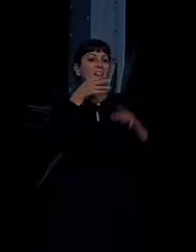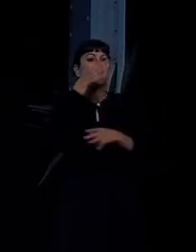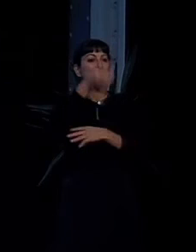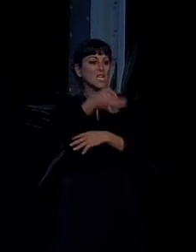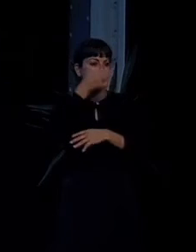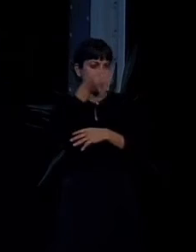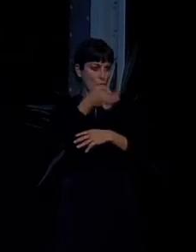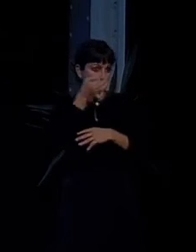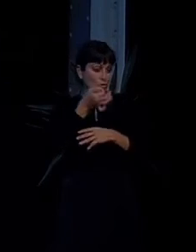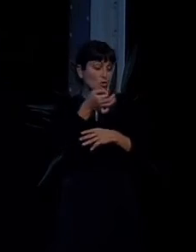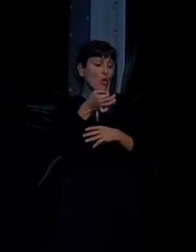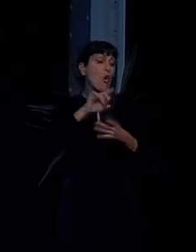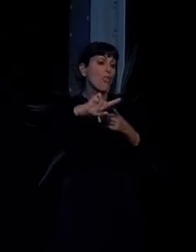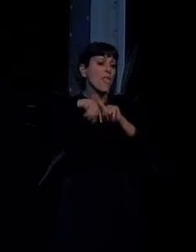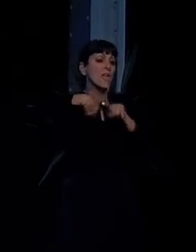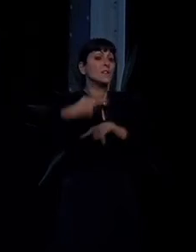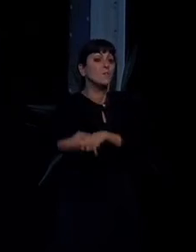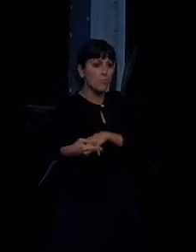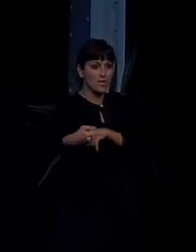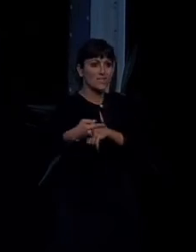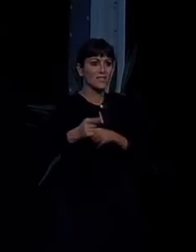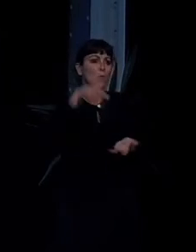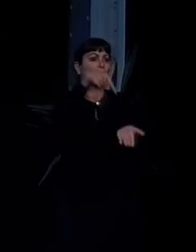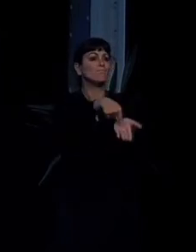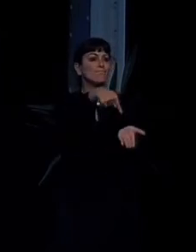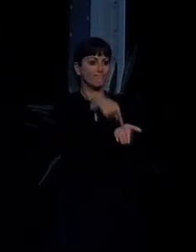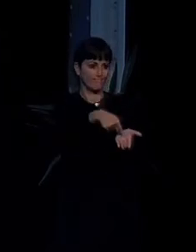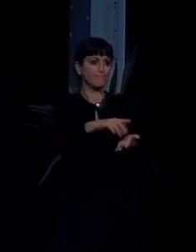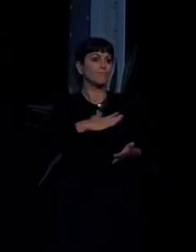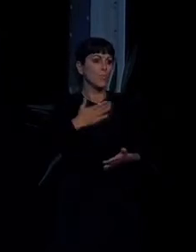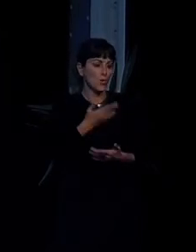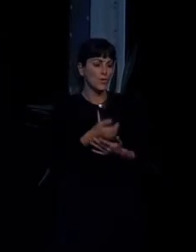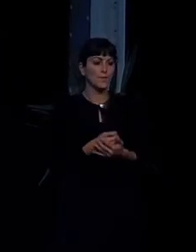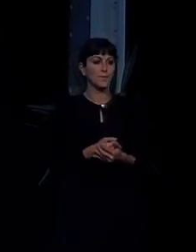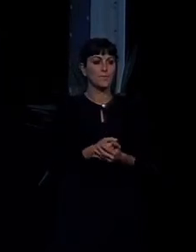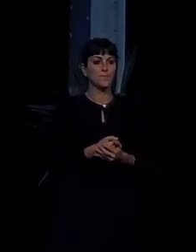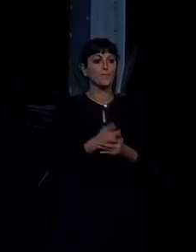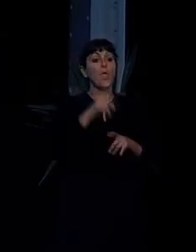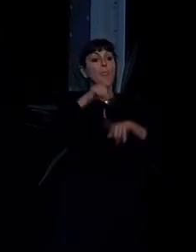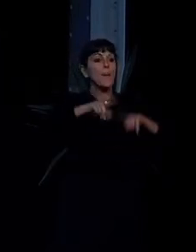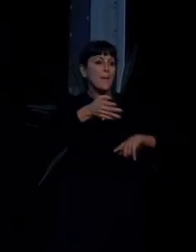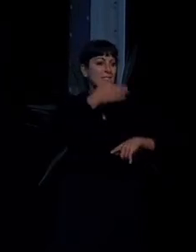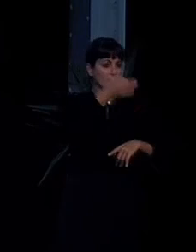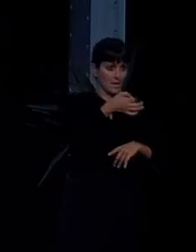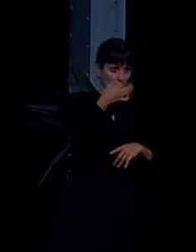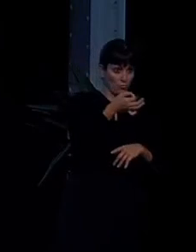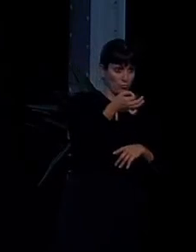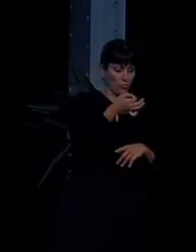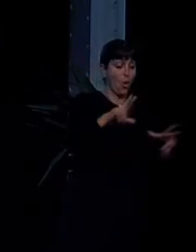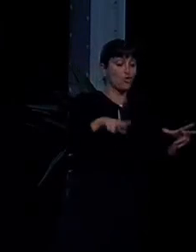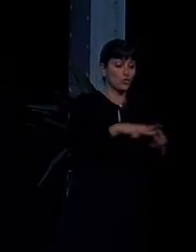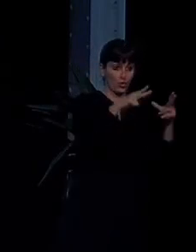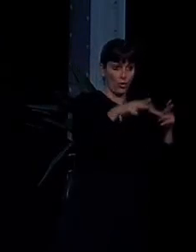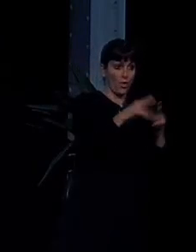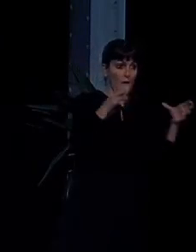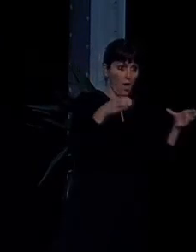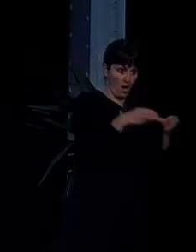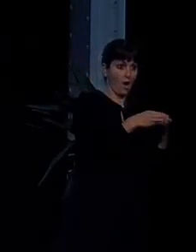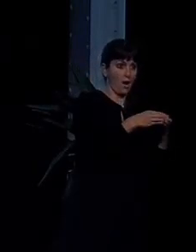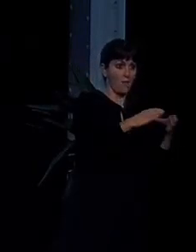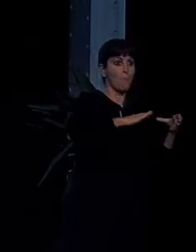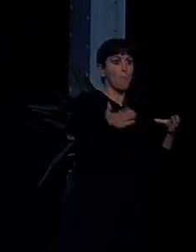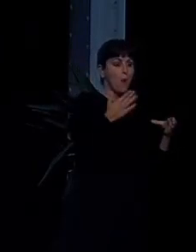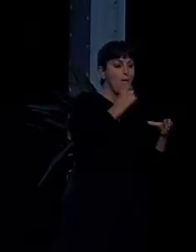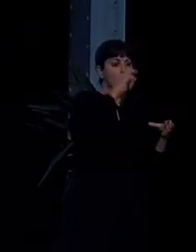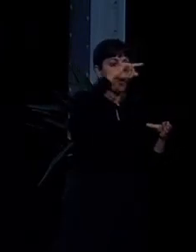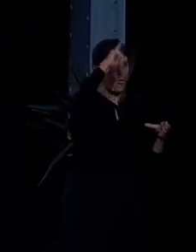través de los significados y de los discursos que el conjunto social va a ordenar la cultura